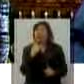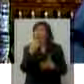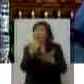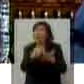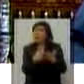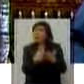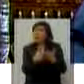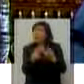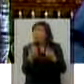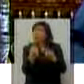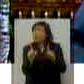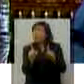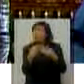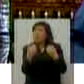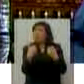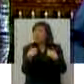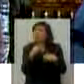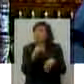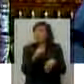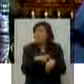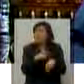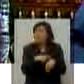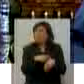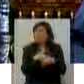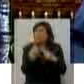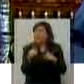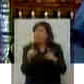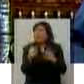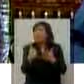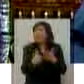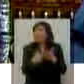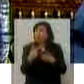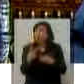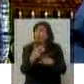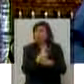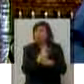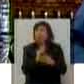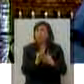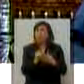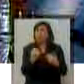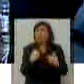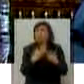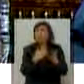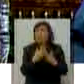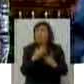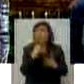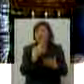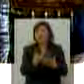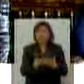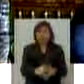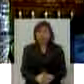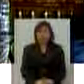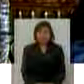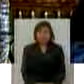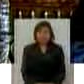para la música también debe haber un tiempo para el arte y para la música para el folklore también tiene que haber un espacio Muchas gracias